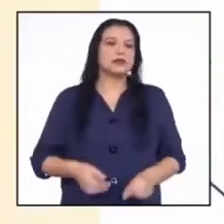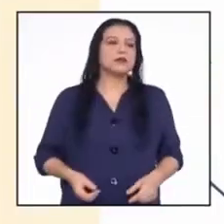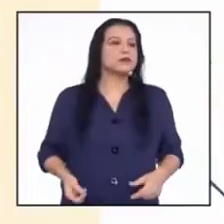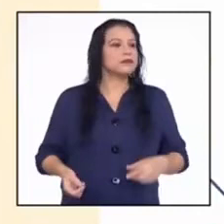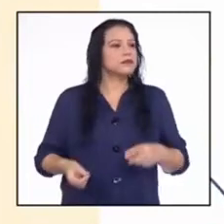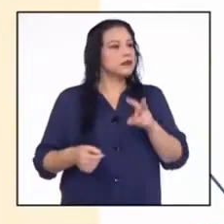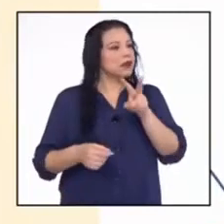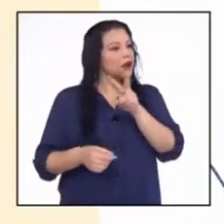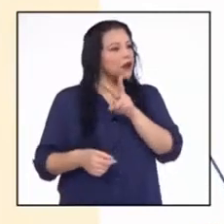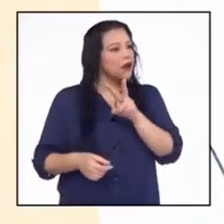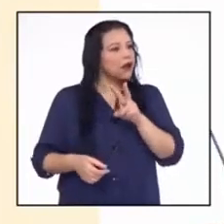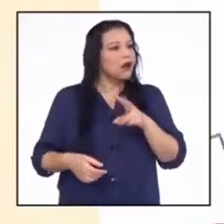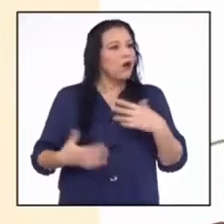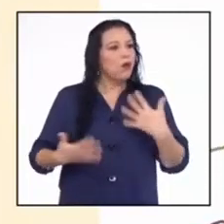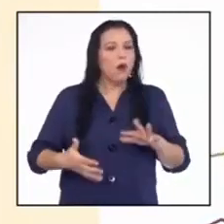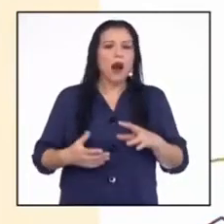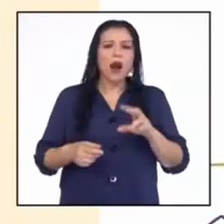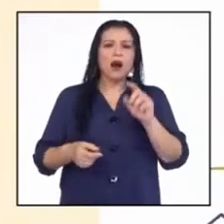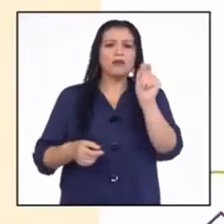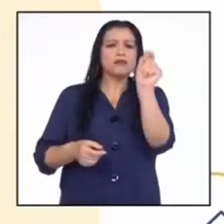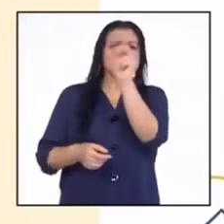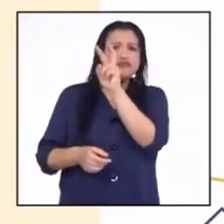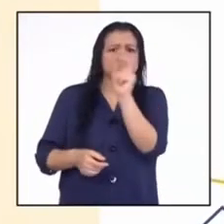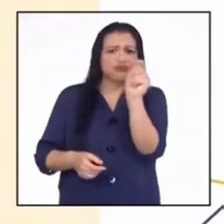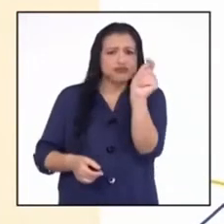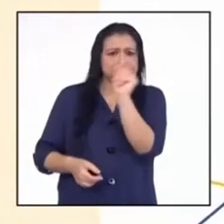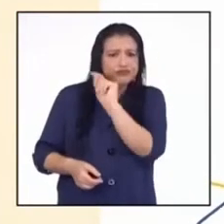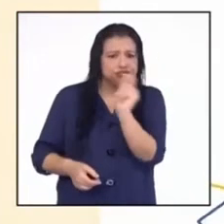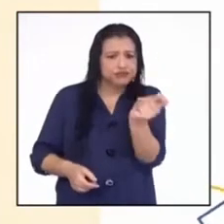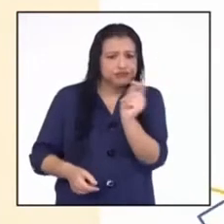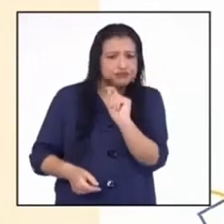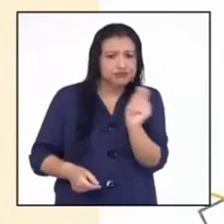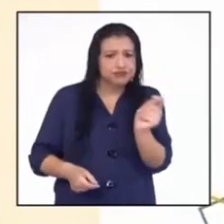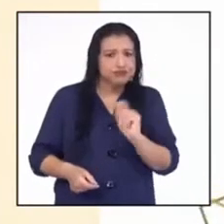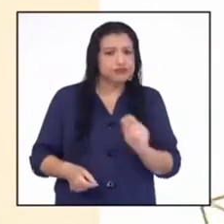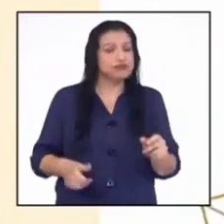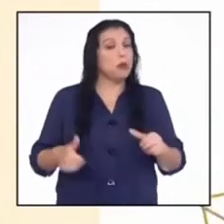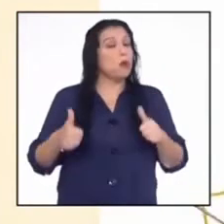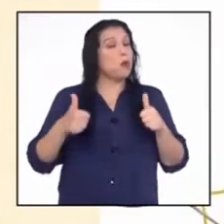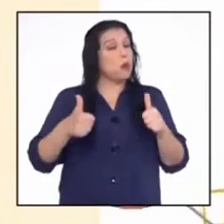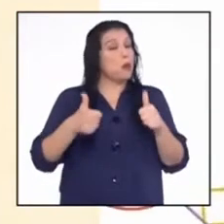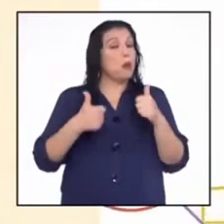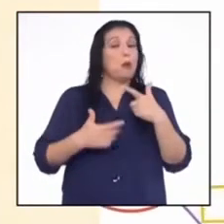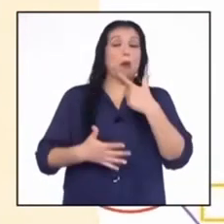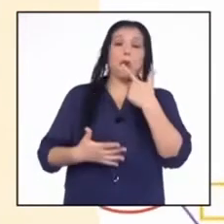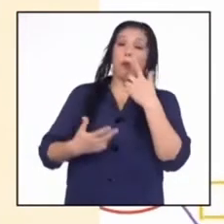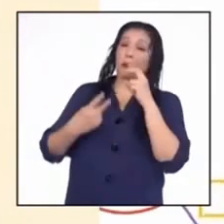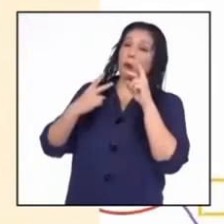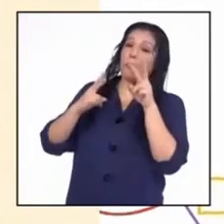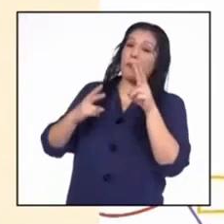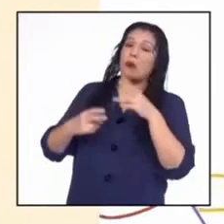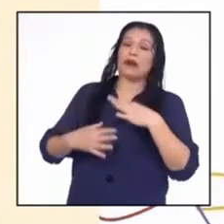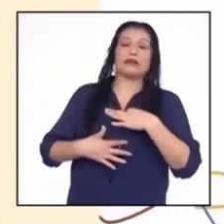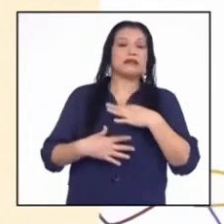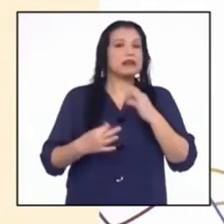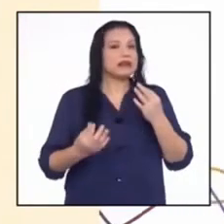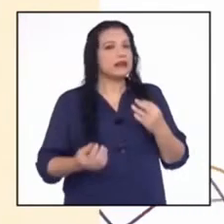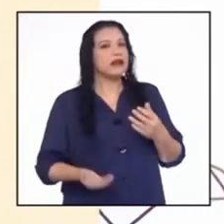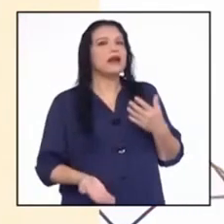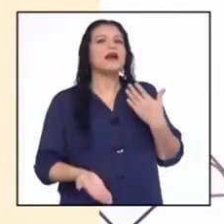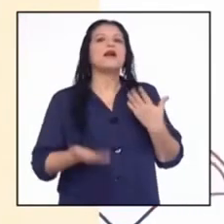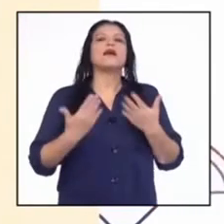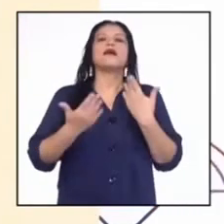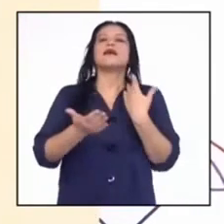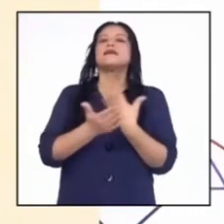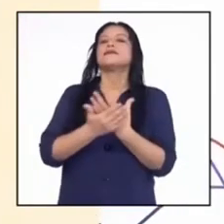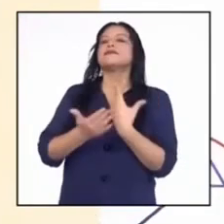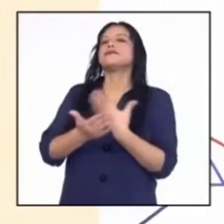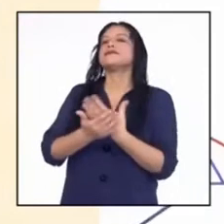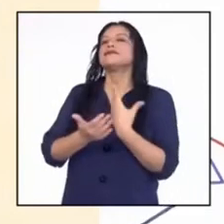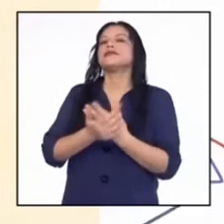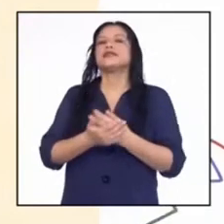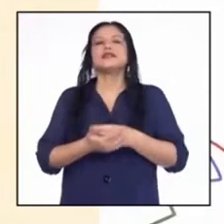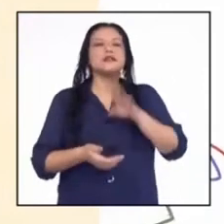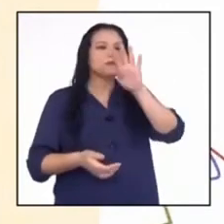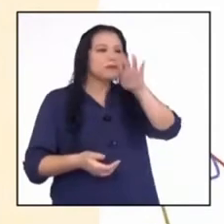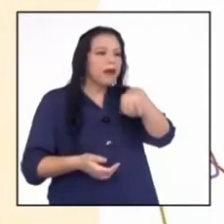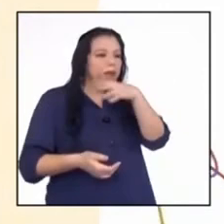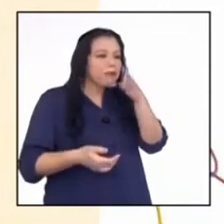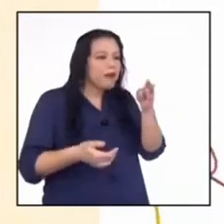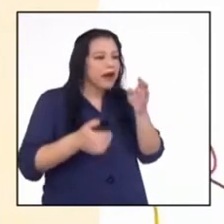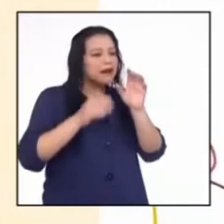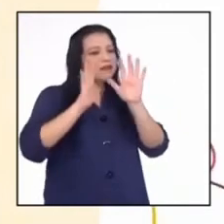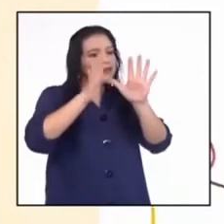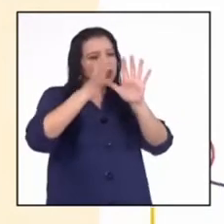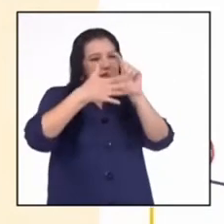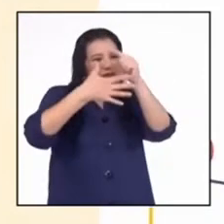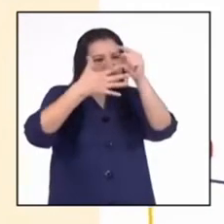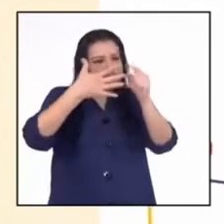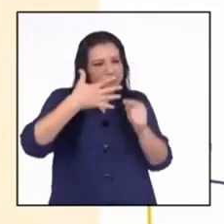¡Wow! ¿Todo eso has escrito? Se ve bien, ¿ah? Bueno, pero habrá que ver si realmente has cumplido con los criterios de la